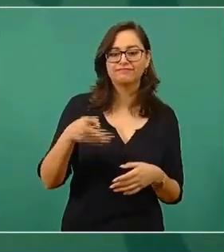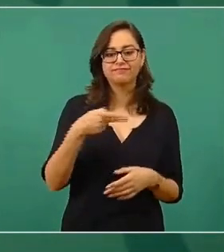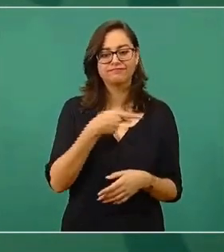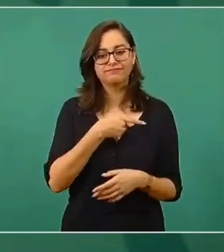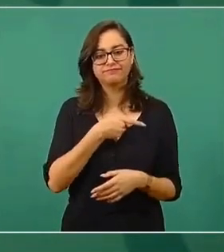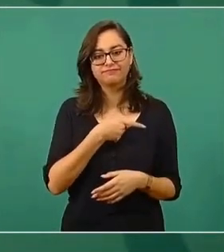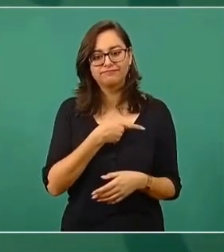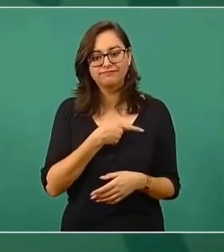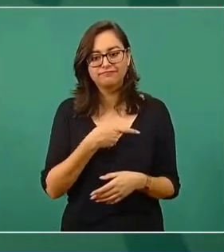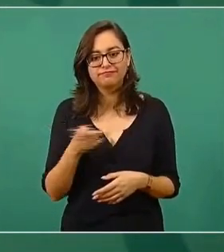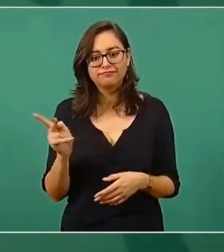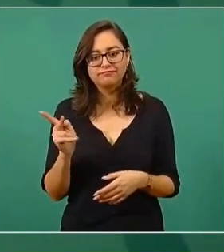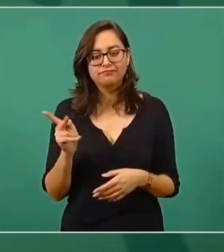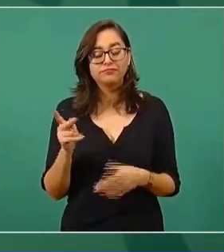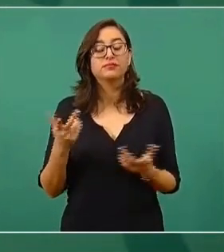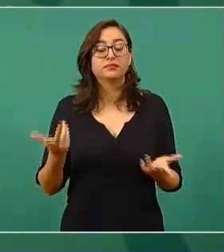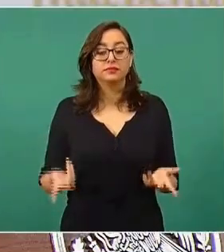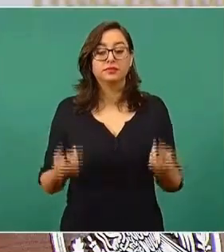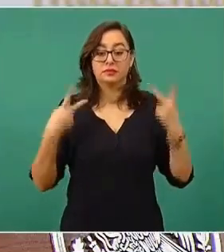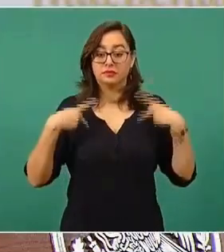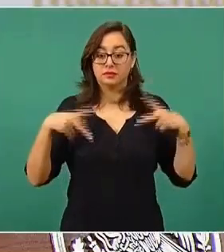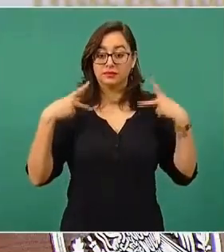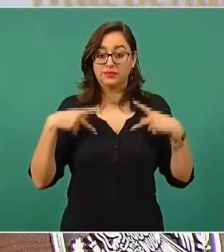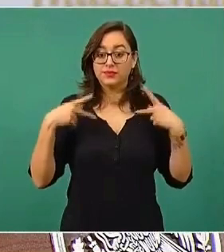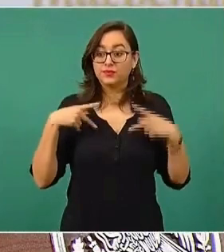porque si la gente no tiene para comer,